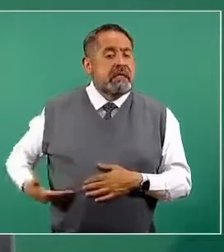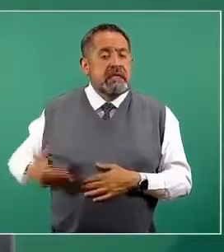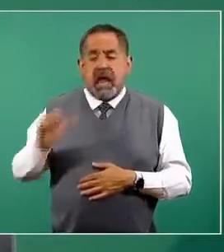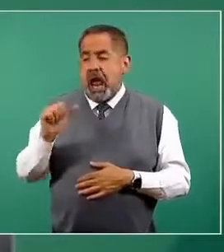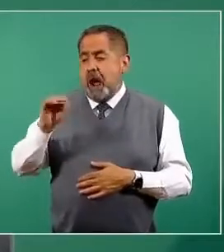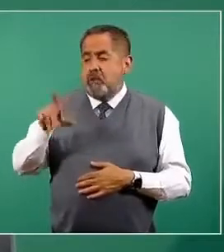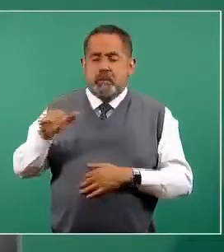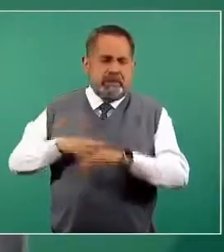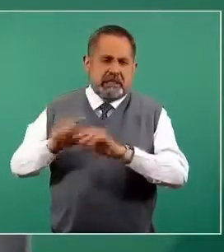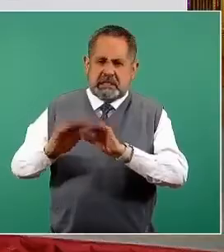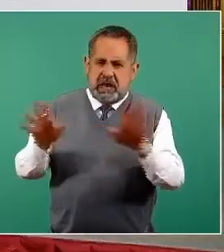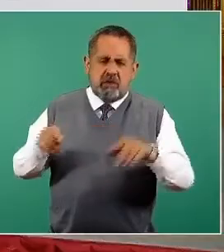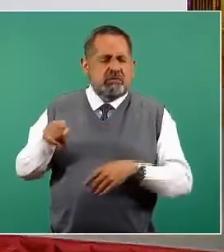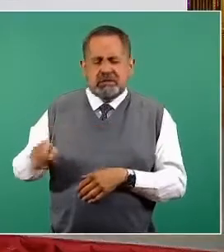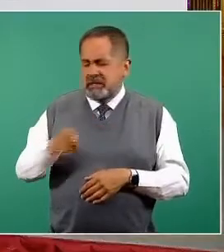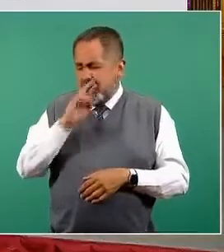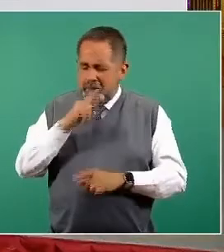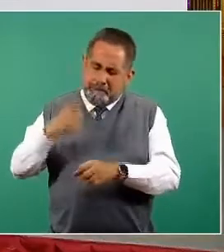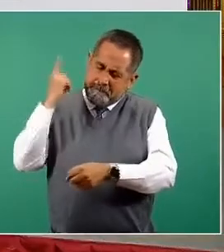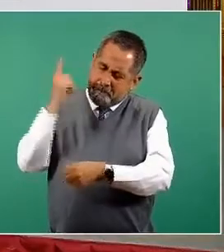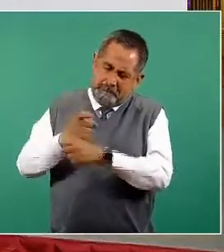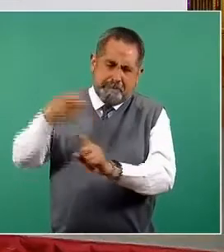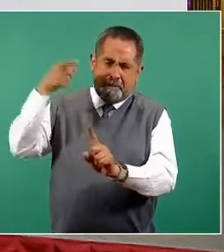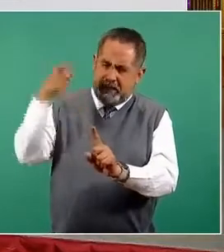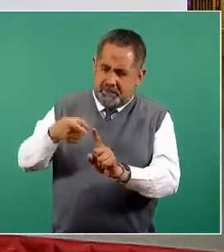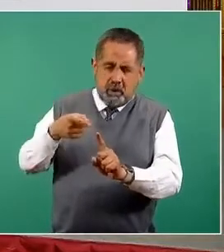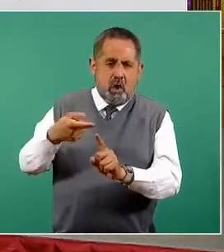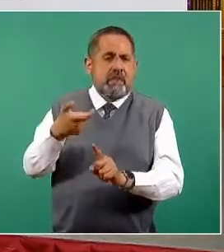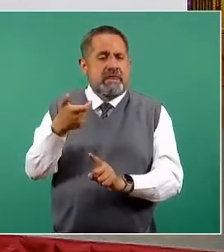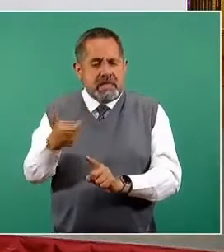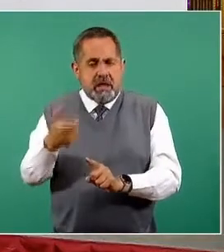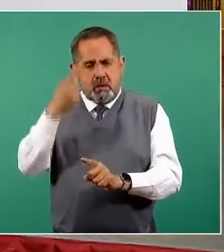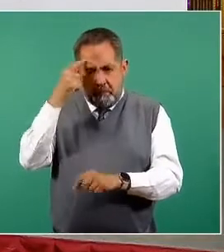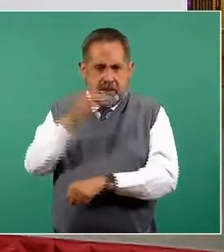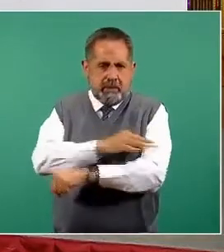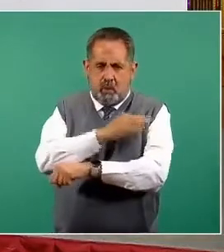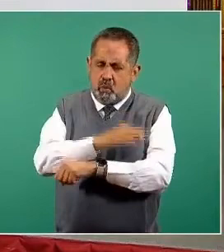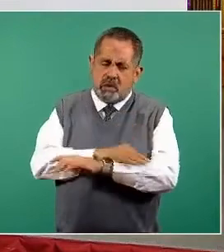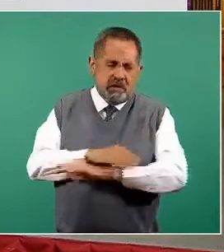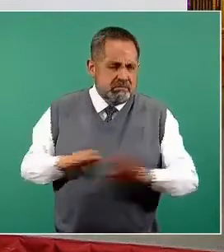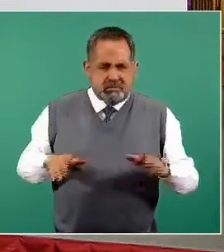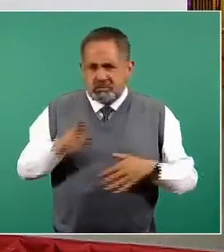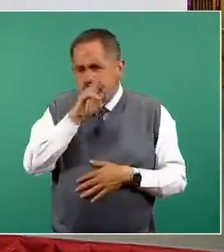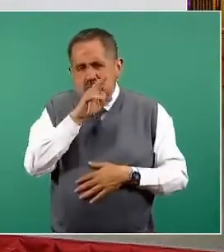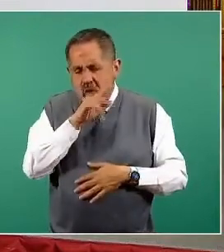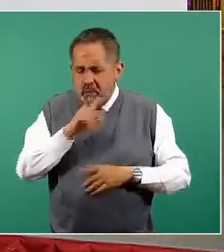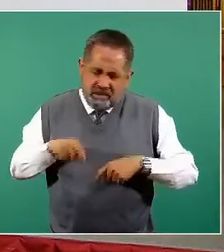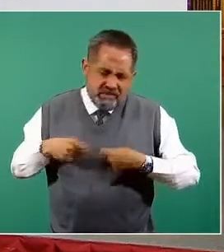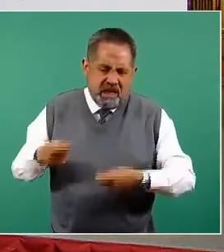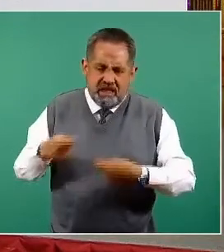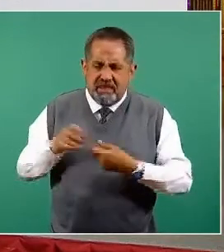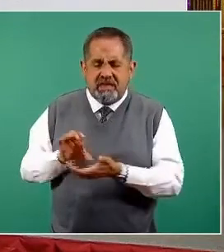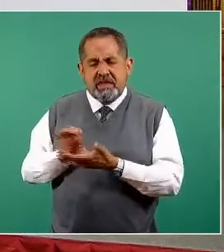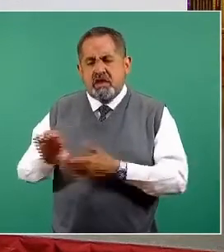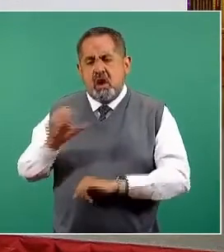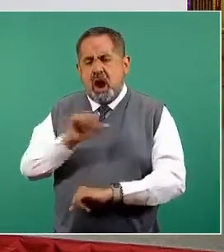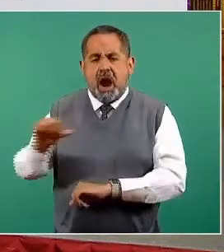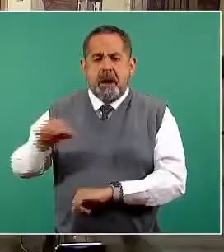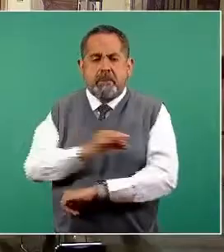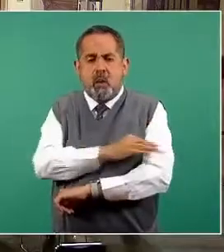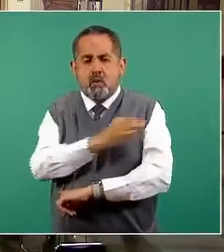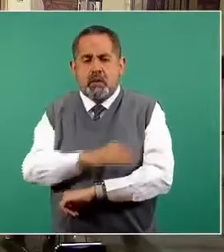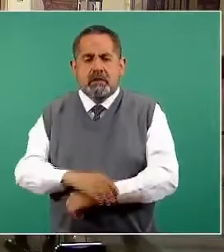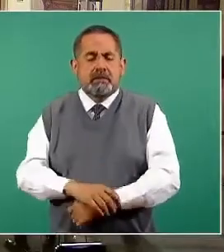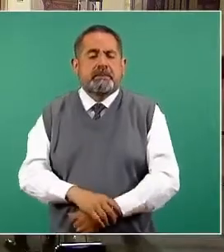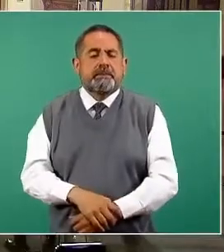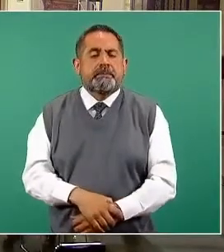ha sido muy claro en que esta es la prioridad y por lo tanto debe garantizarse el financiamiento. Muchas